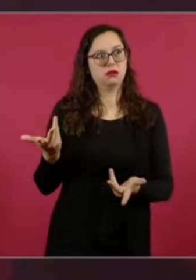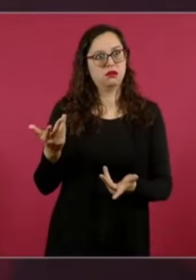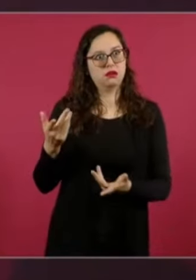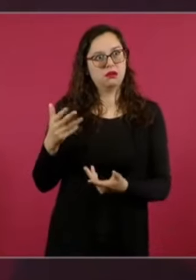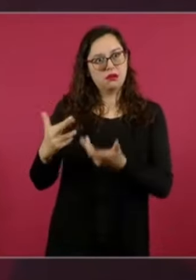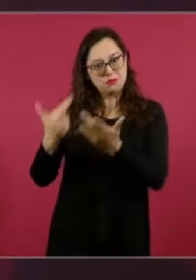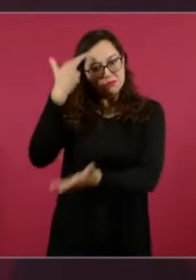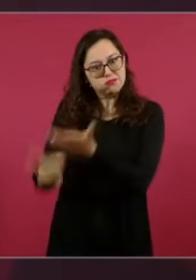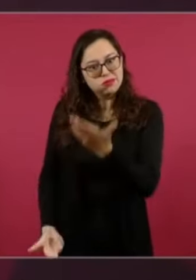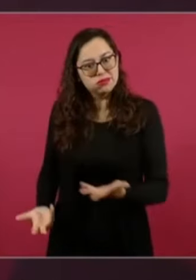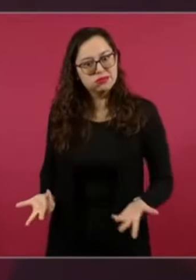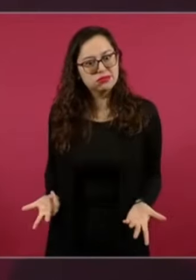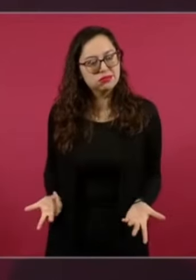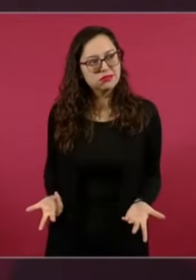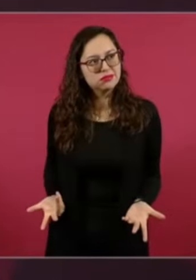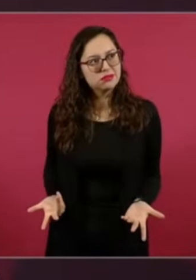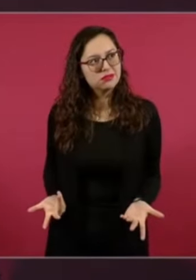adicional.